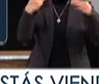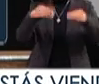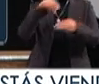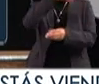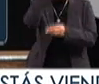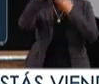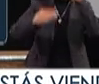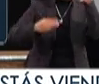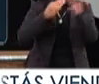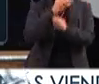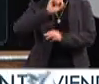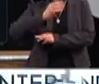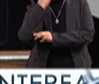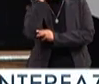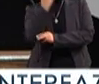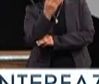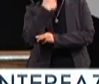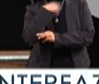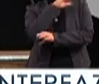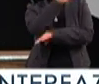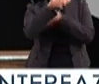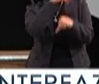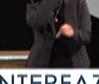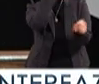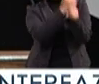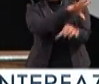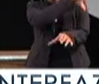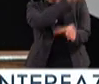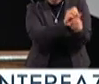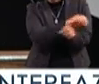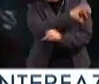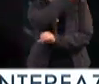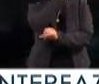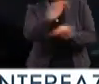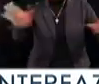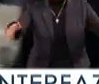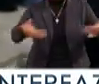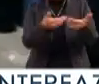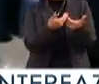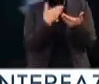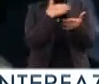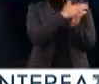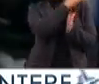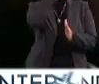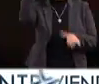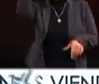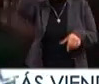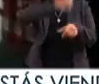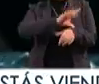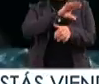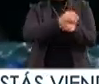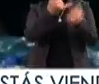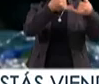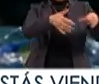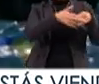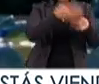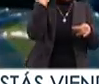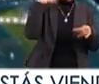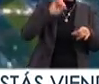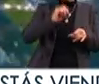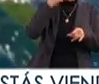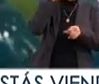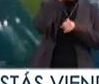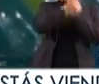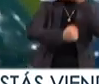mundo que trabaja 24-7-365, que nunca ha cerrado sus puertas desde que fue inaugurada exactamente hoy hace